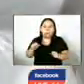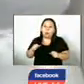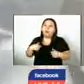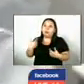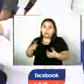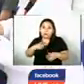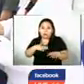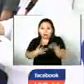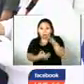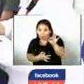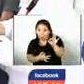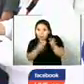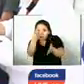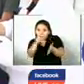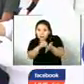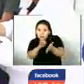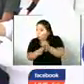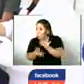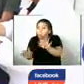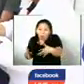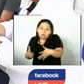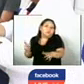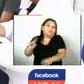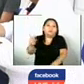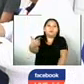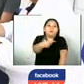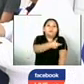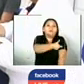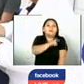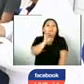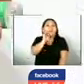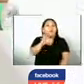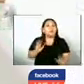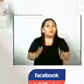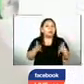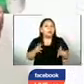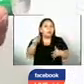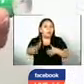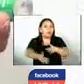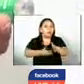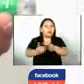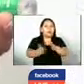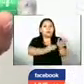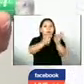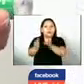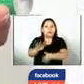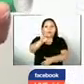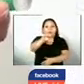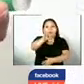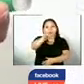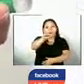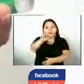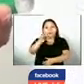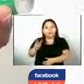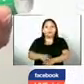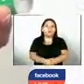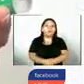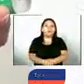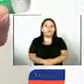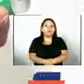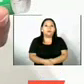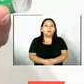cuenta con su cita que más dijo el ministro acerca de esta del inicio de esta fase 2 escuchemos a continuación